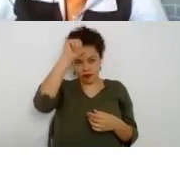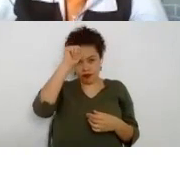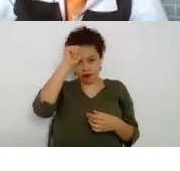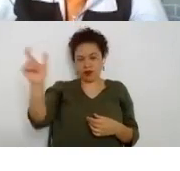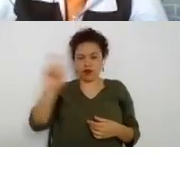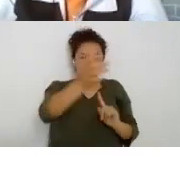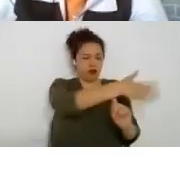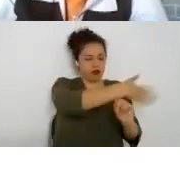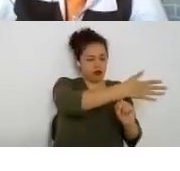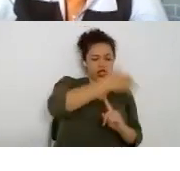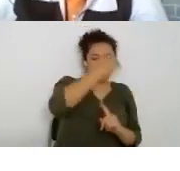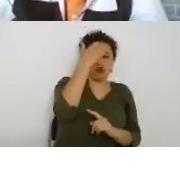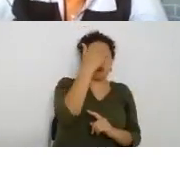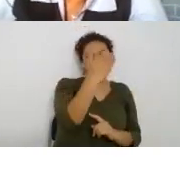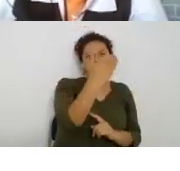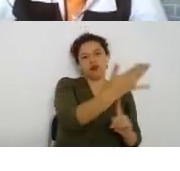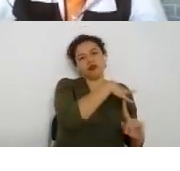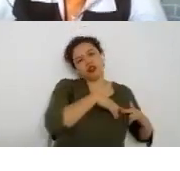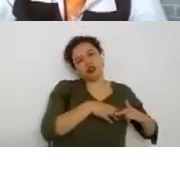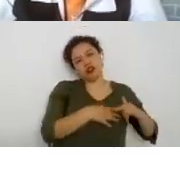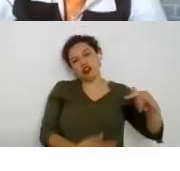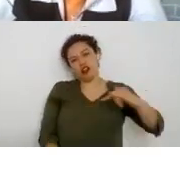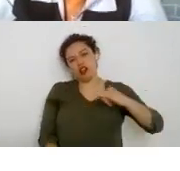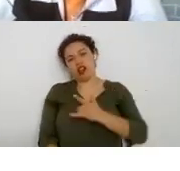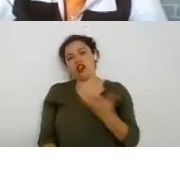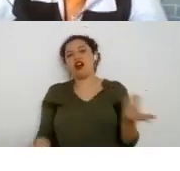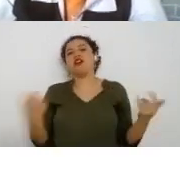ambulancia, por ejemplo, tarda mucho tiempo en llegar, ¿qué se podría